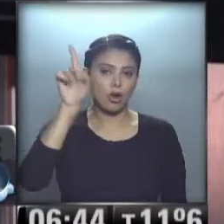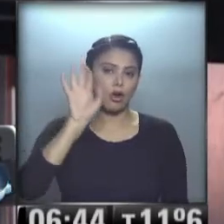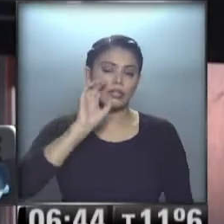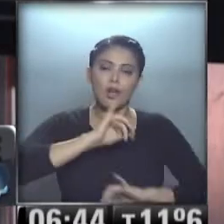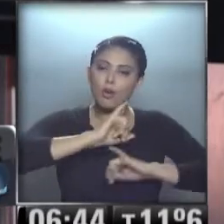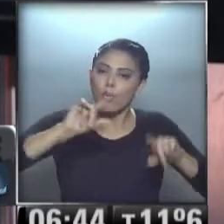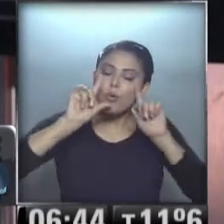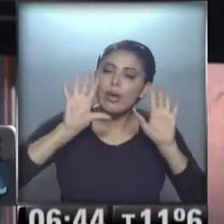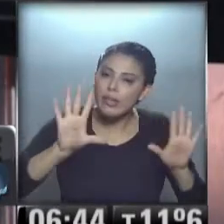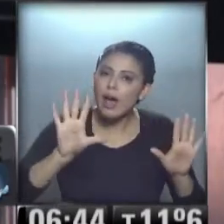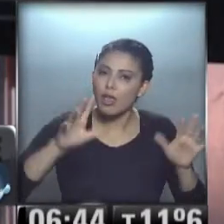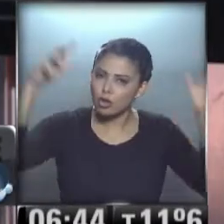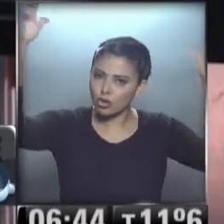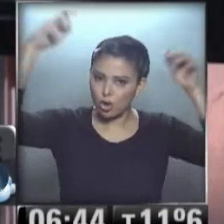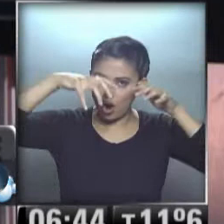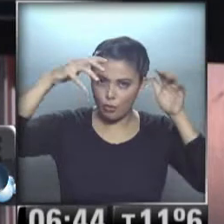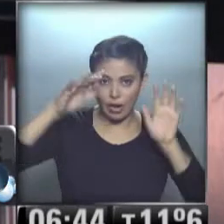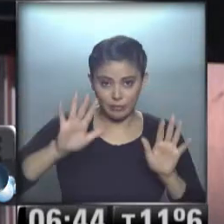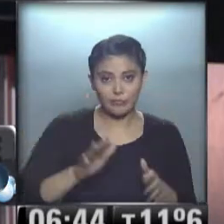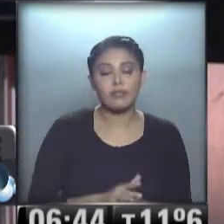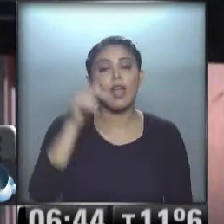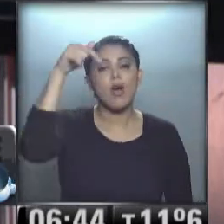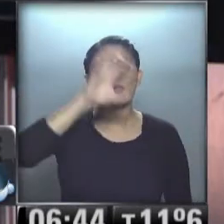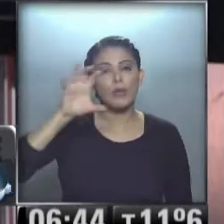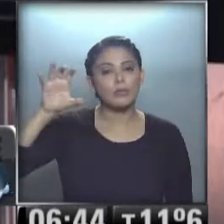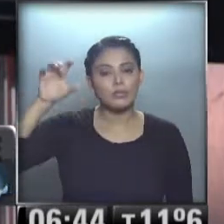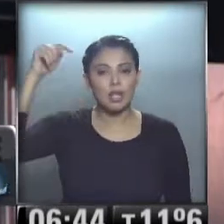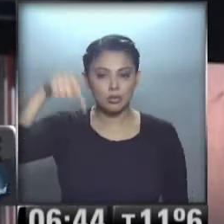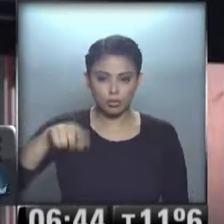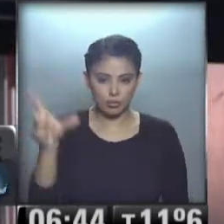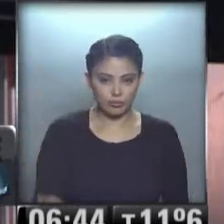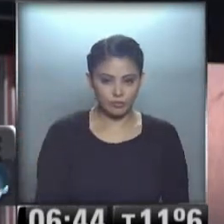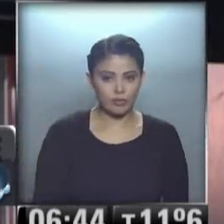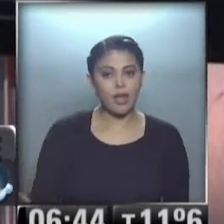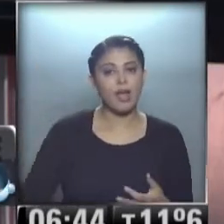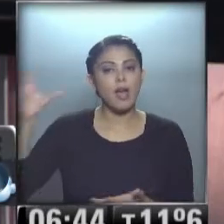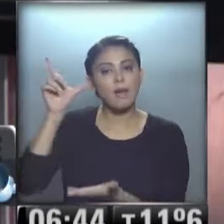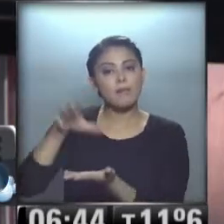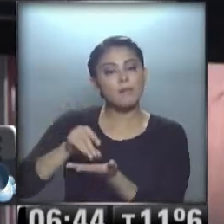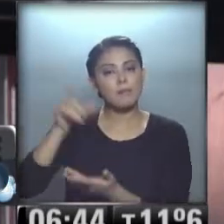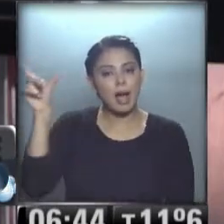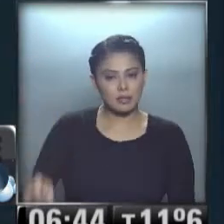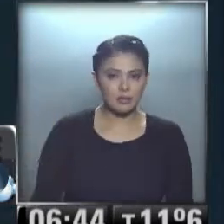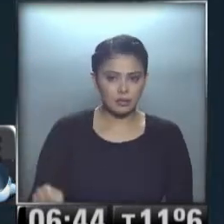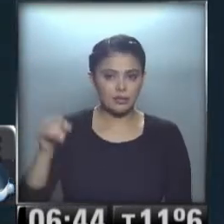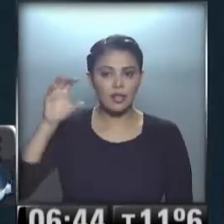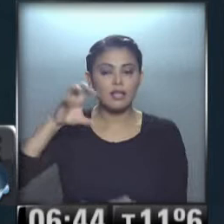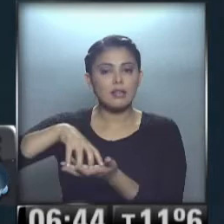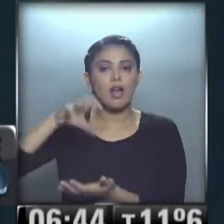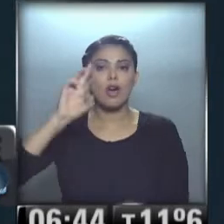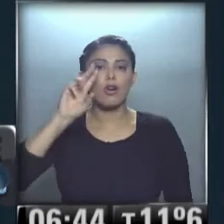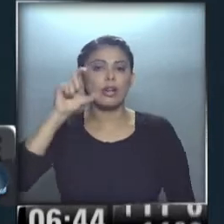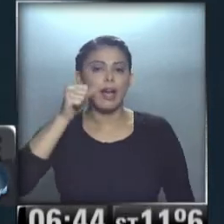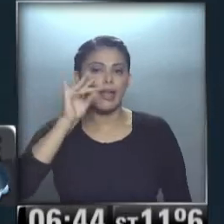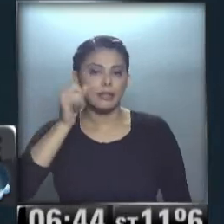alerta meteorológico. Sur del país, en Orcadas, en la base Orcadas, en el sector antártico,